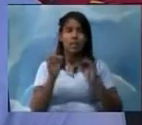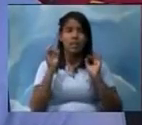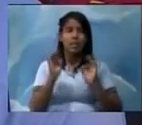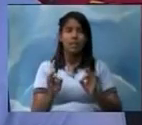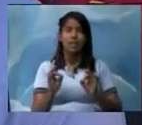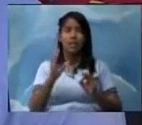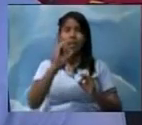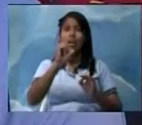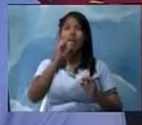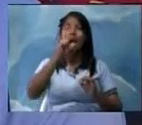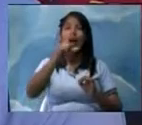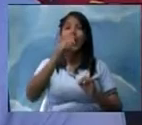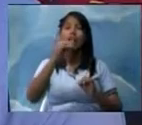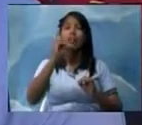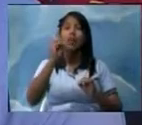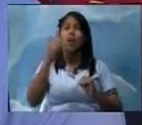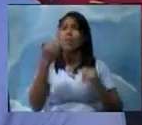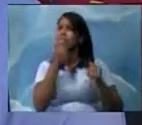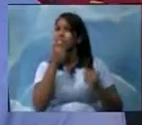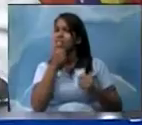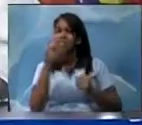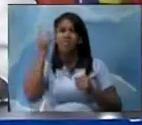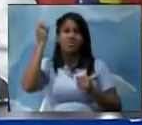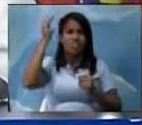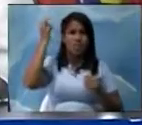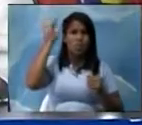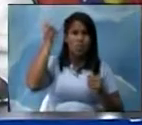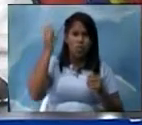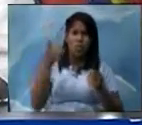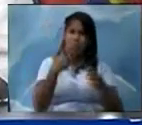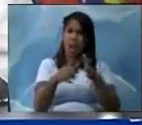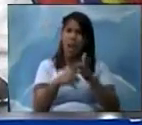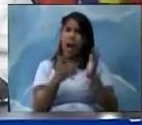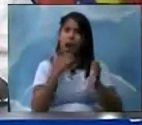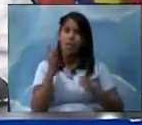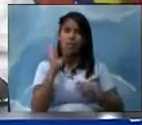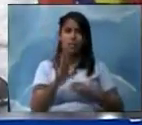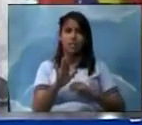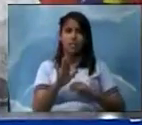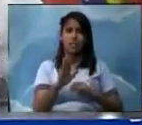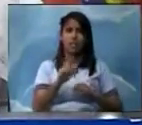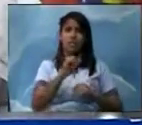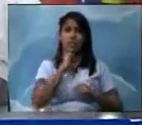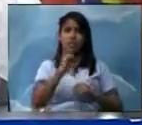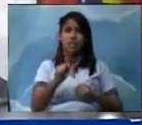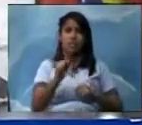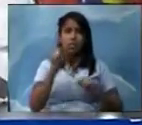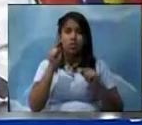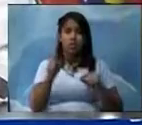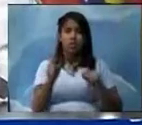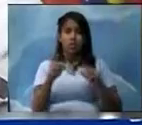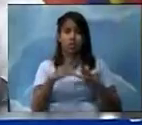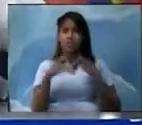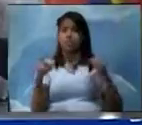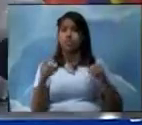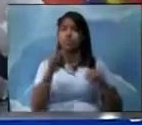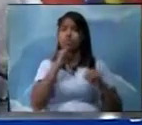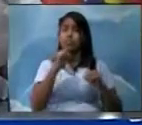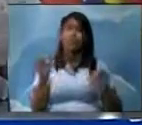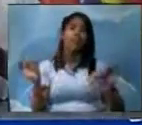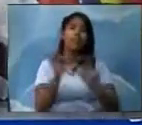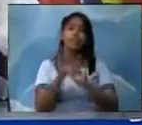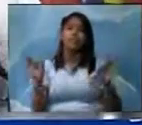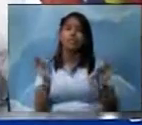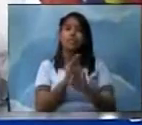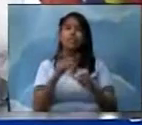ni caldeo a quién se le ocurre mi rey una cosa de esa mire eso que usted no no no es que